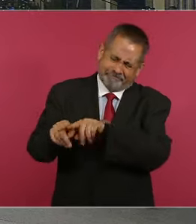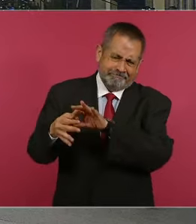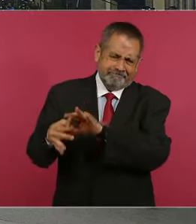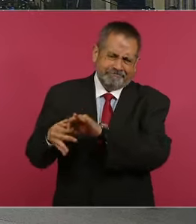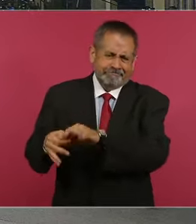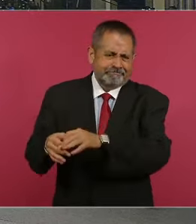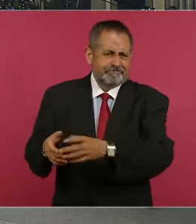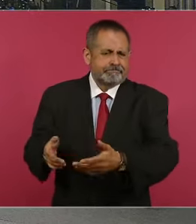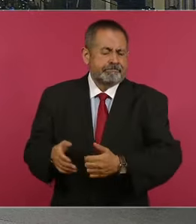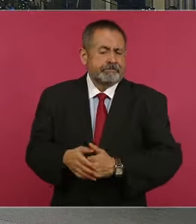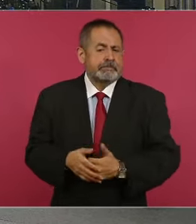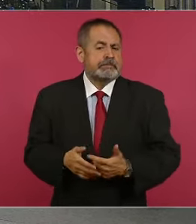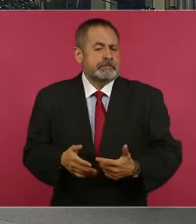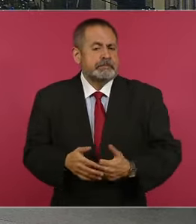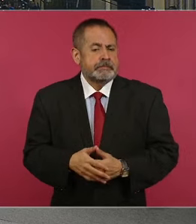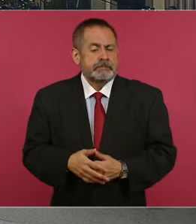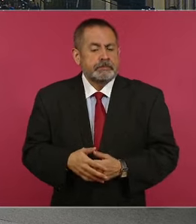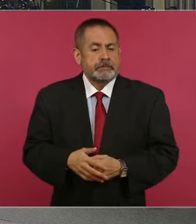Entonces, ojalá y